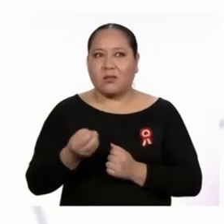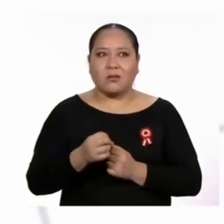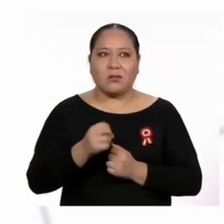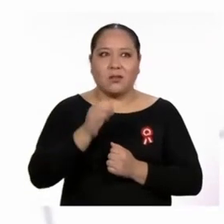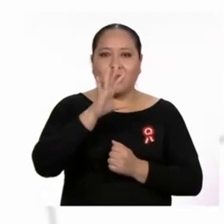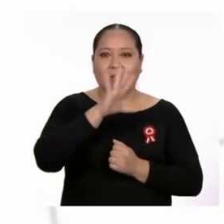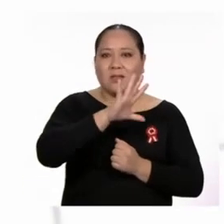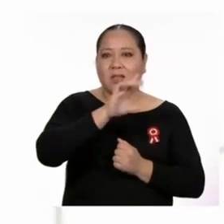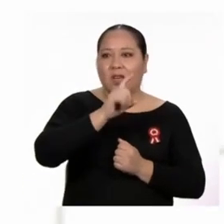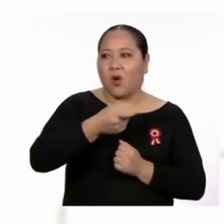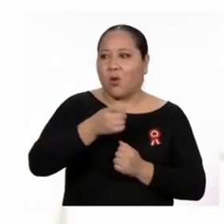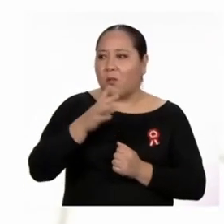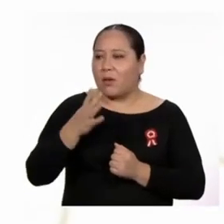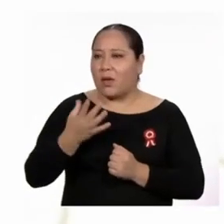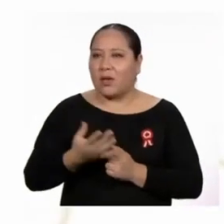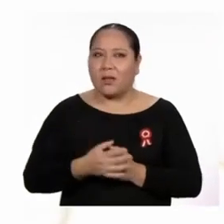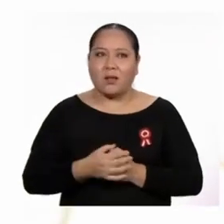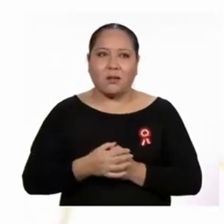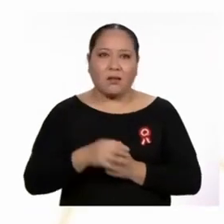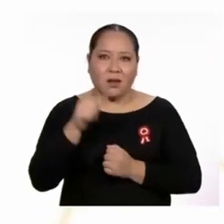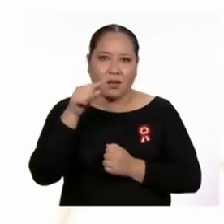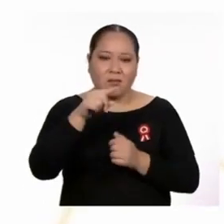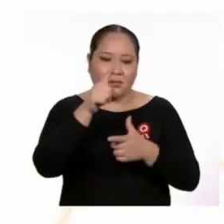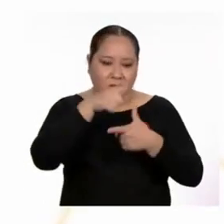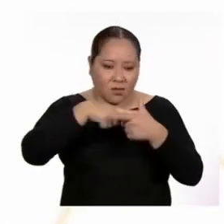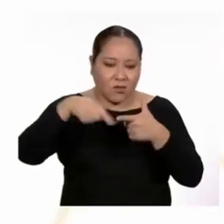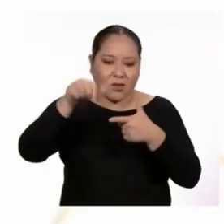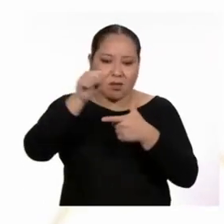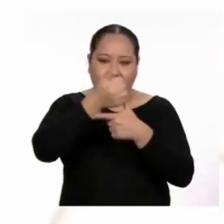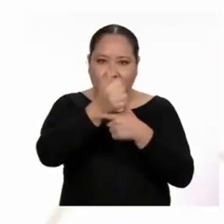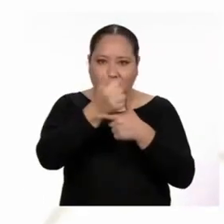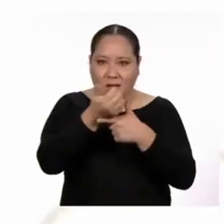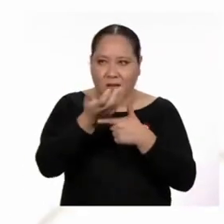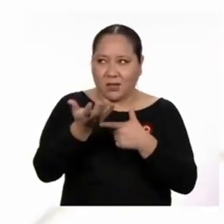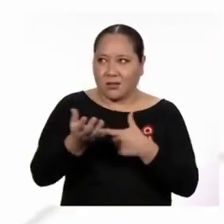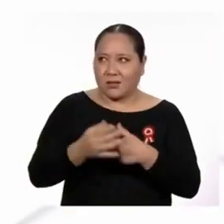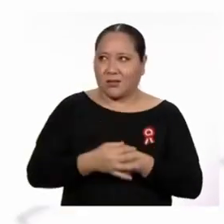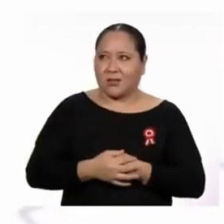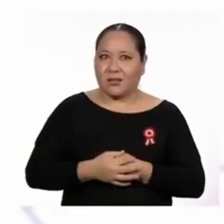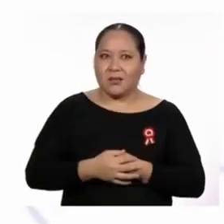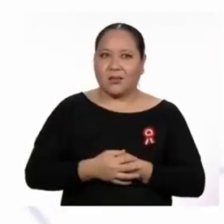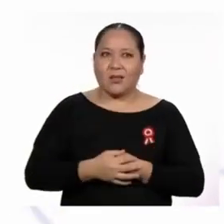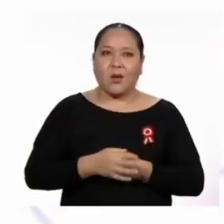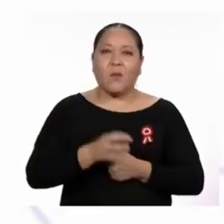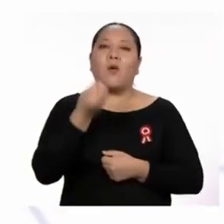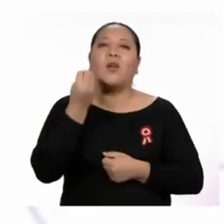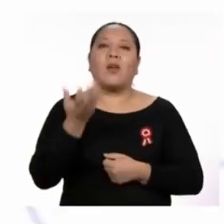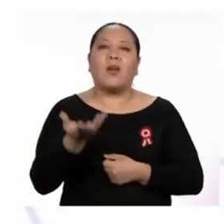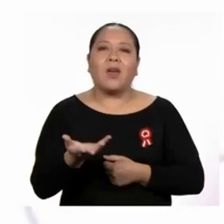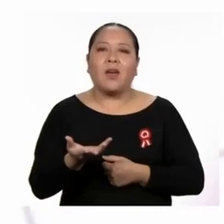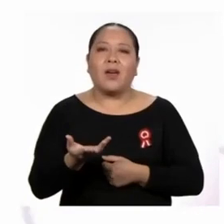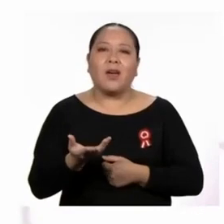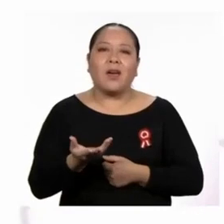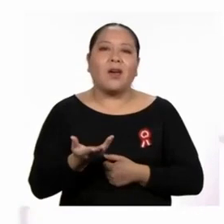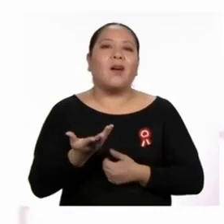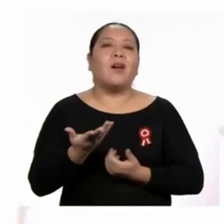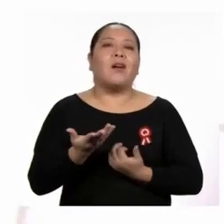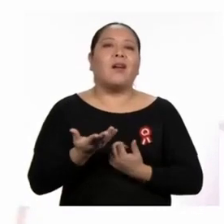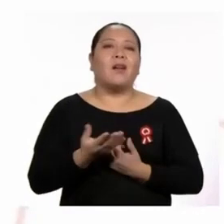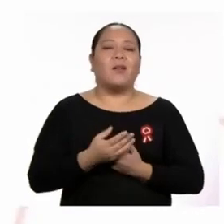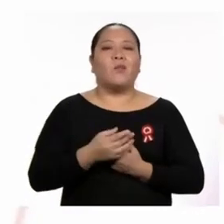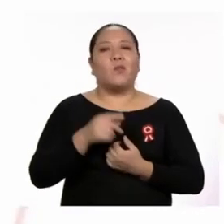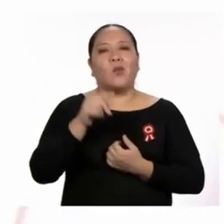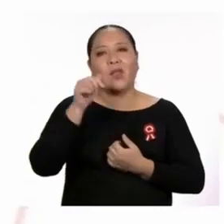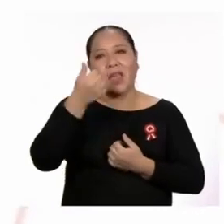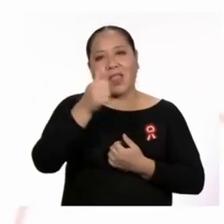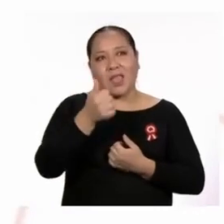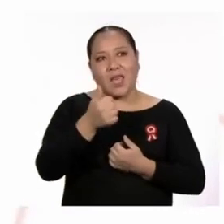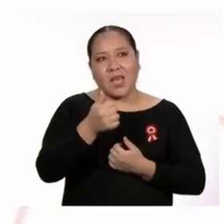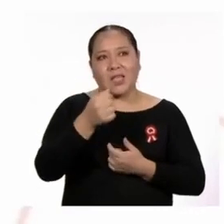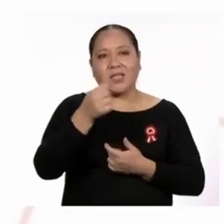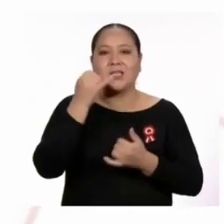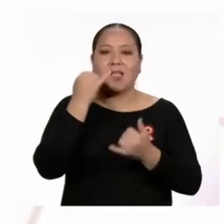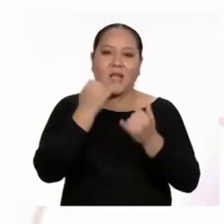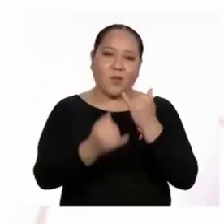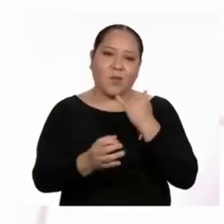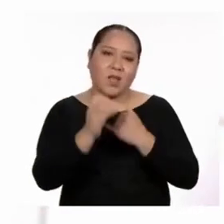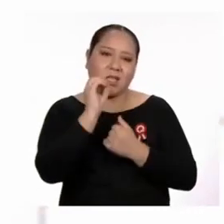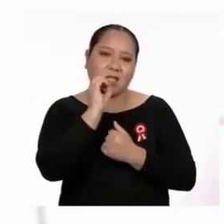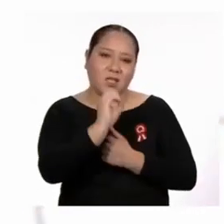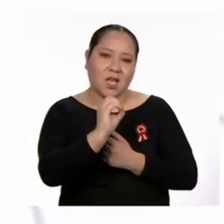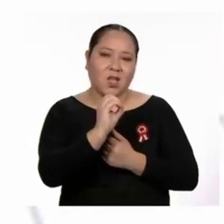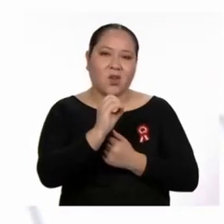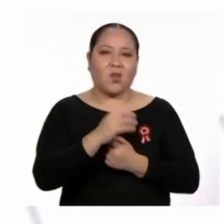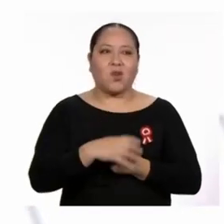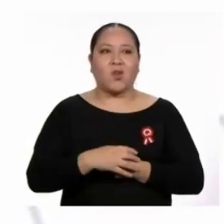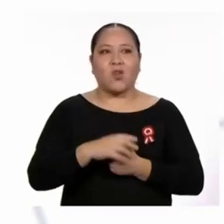el 5000 son divisibles por 10. ¿Por qué? 10 termina en